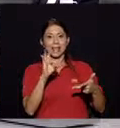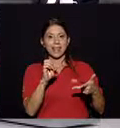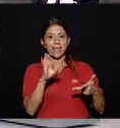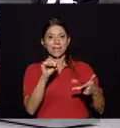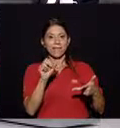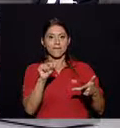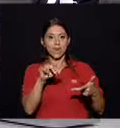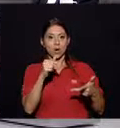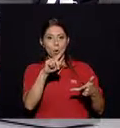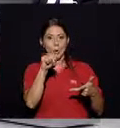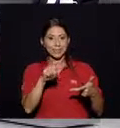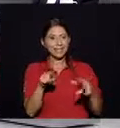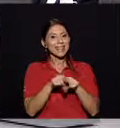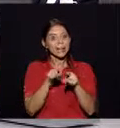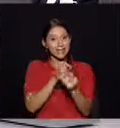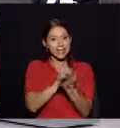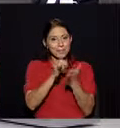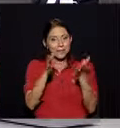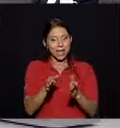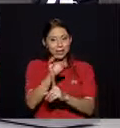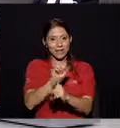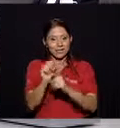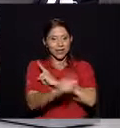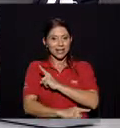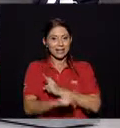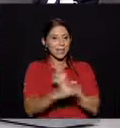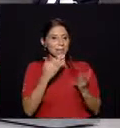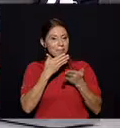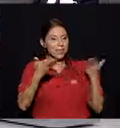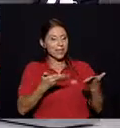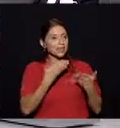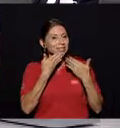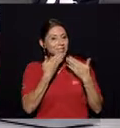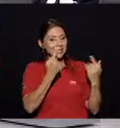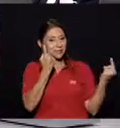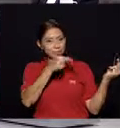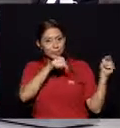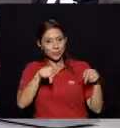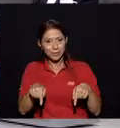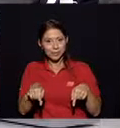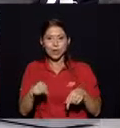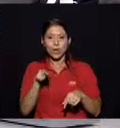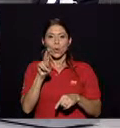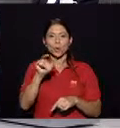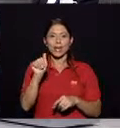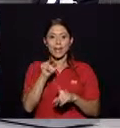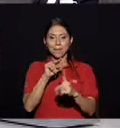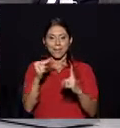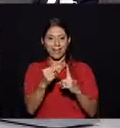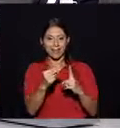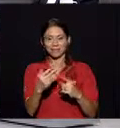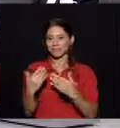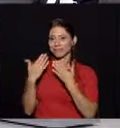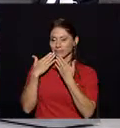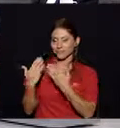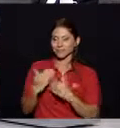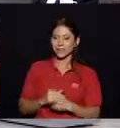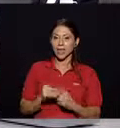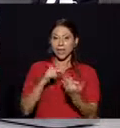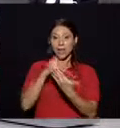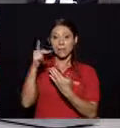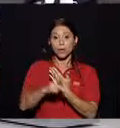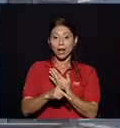de la Nación. Bienvenidos y gracias por estar con nosotros una vez más en Una Mirada. Muchísimas gracias. El programa Estado de la